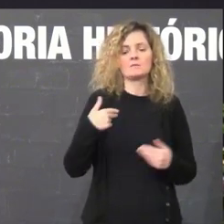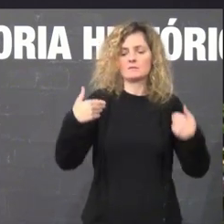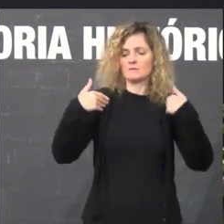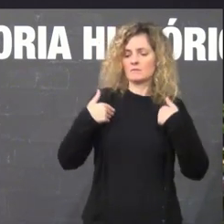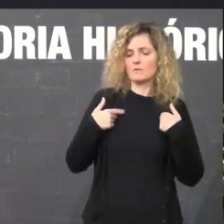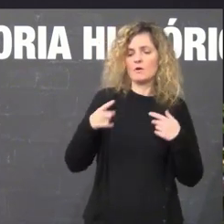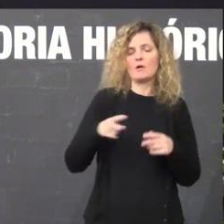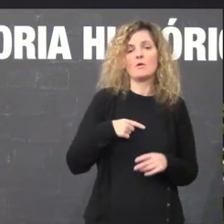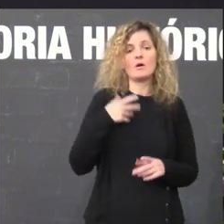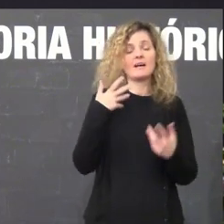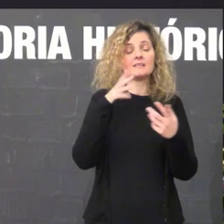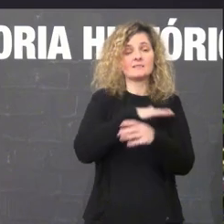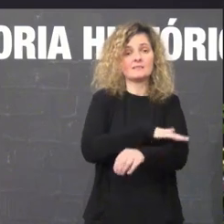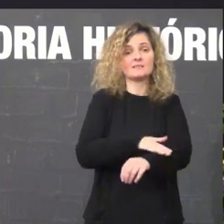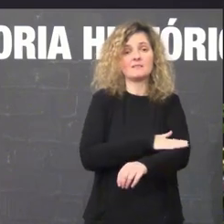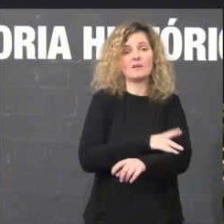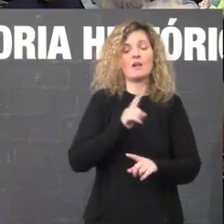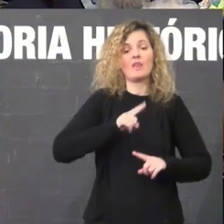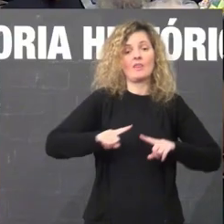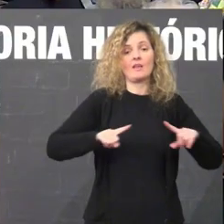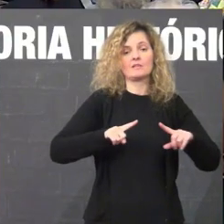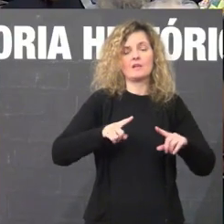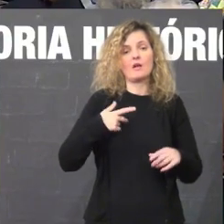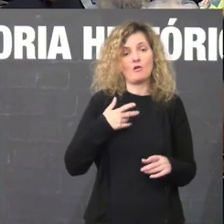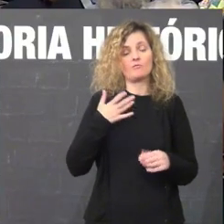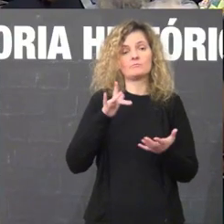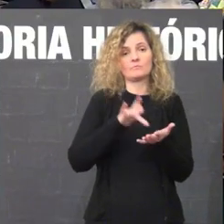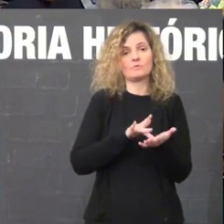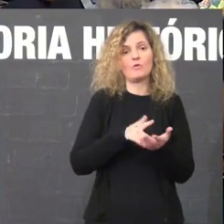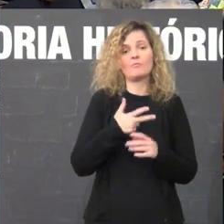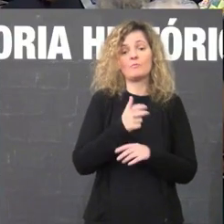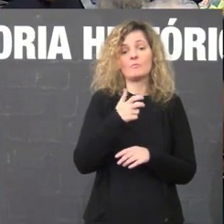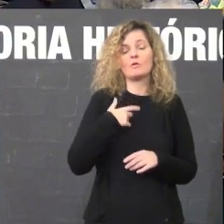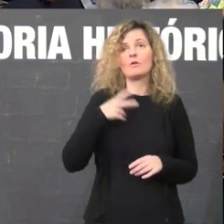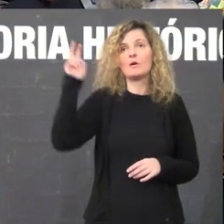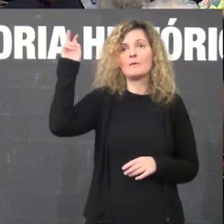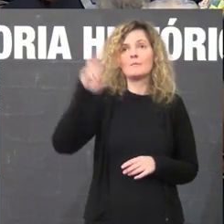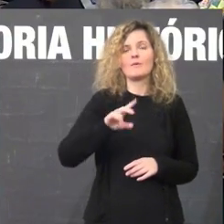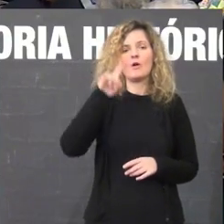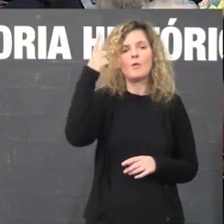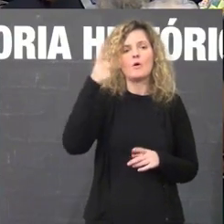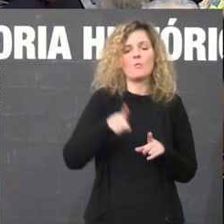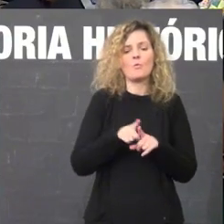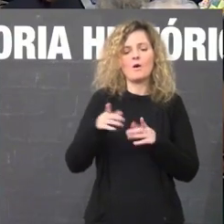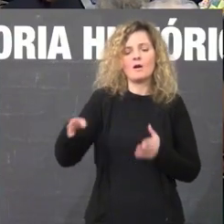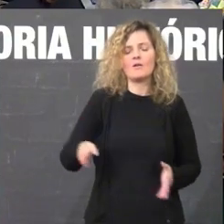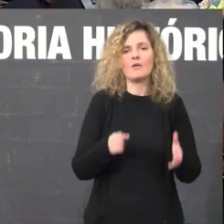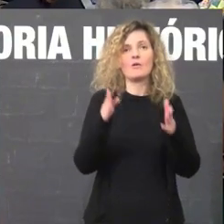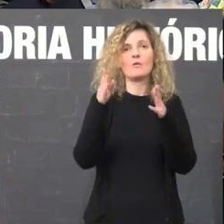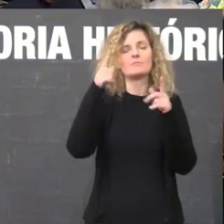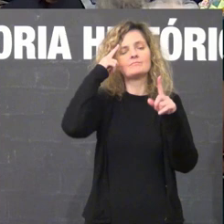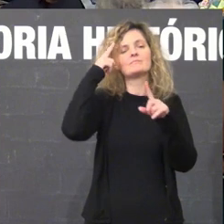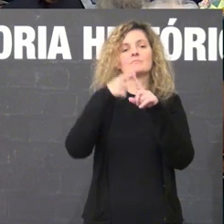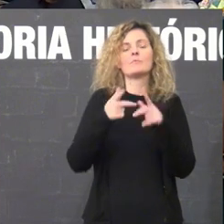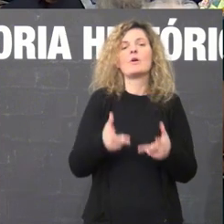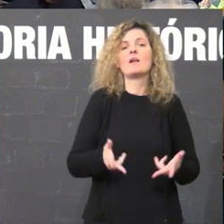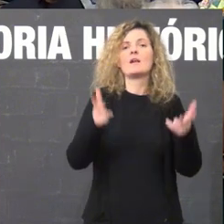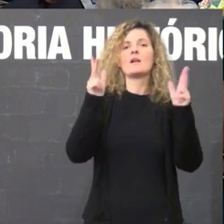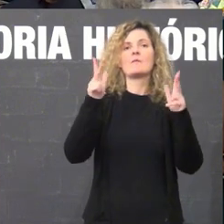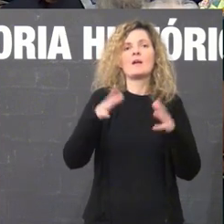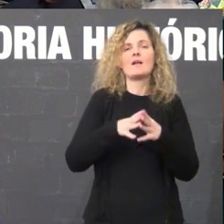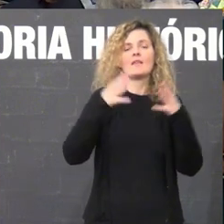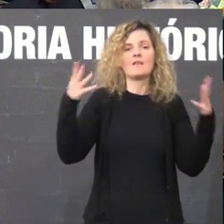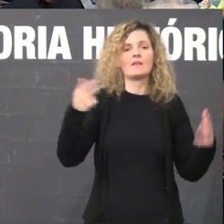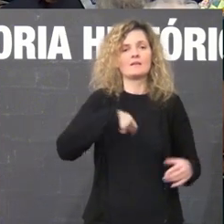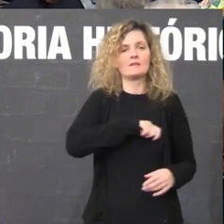responsables de golpe de estado era dictadura franquista enviado de Dios como conductor para la liberación y engrandecimiento de